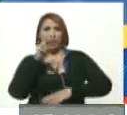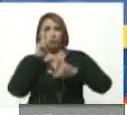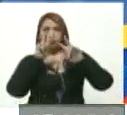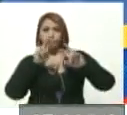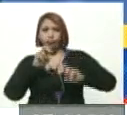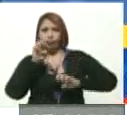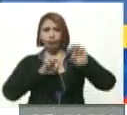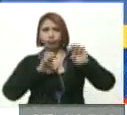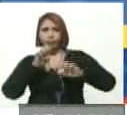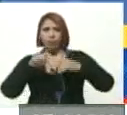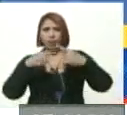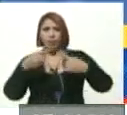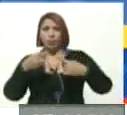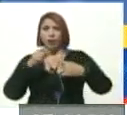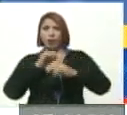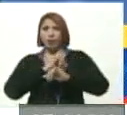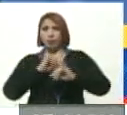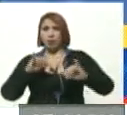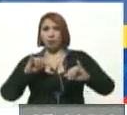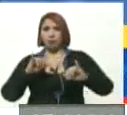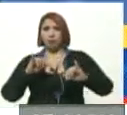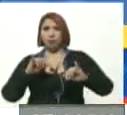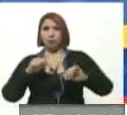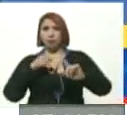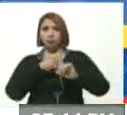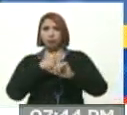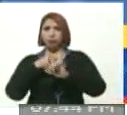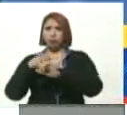luego que cesara la tortura contra él.